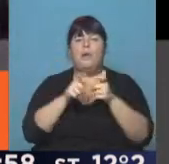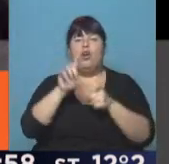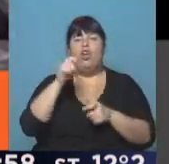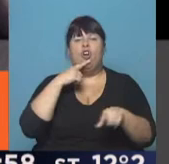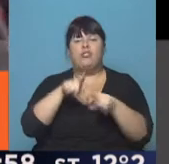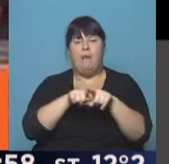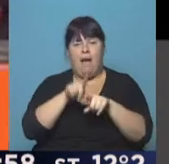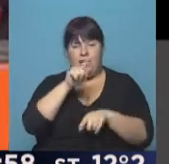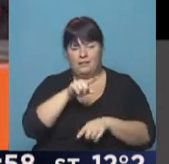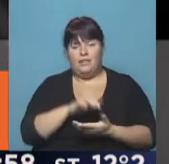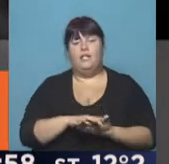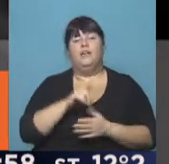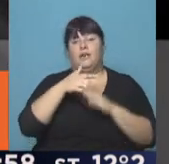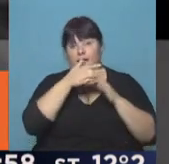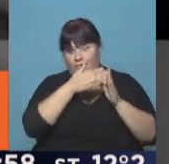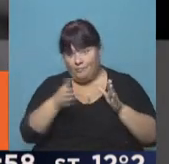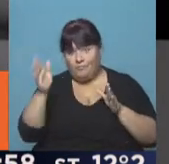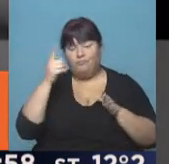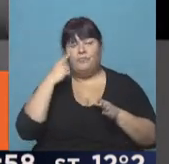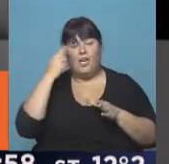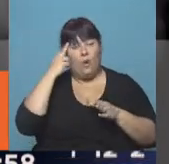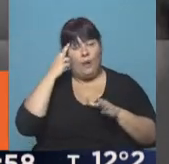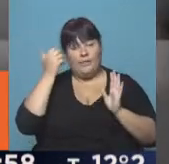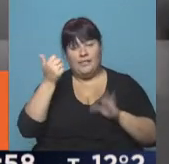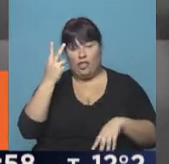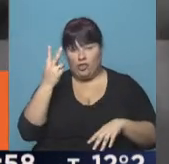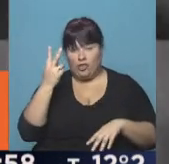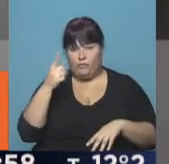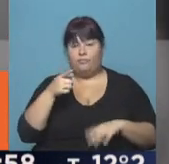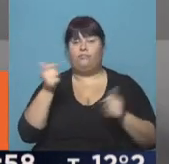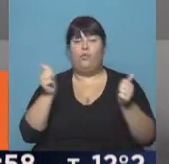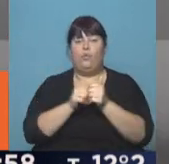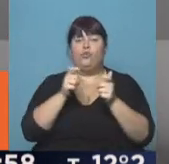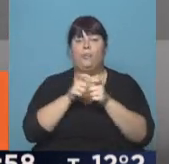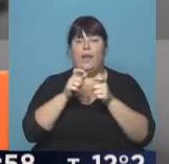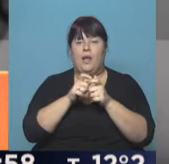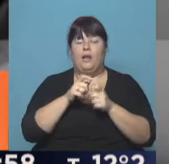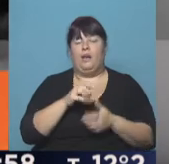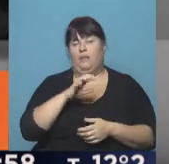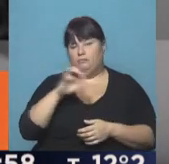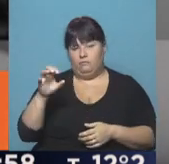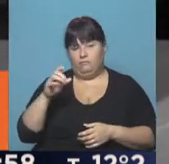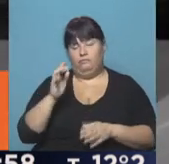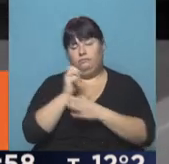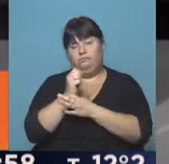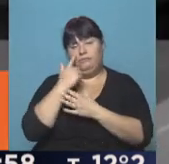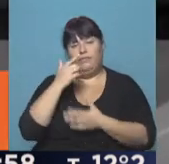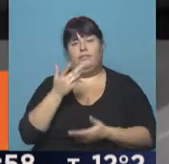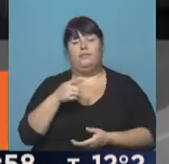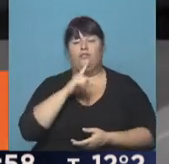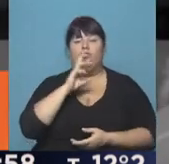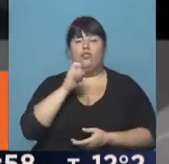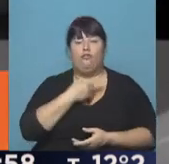amantes del mal y a partir de 1962 cuando protagonizó jules et jim obra maestra de françois